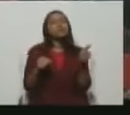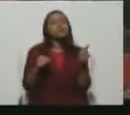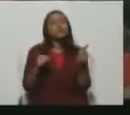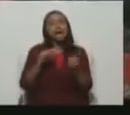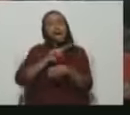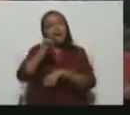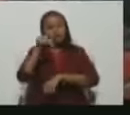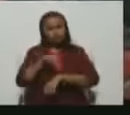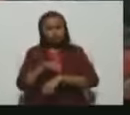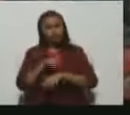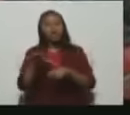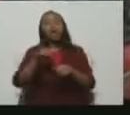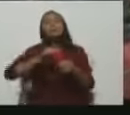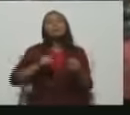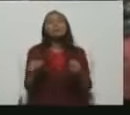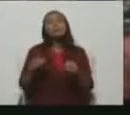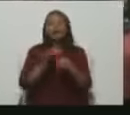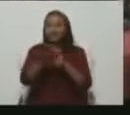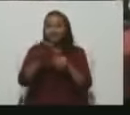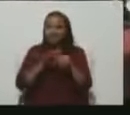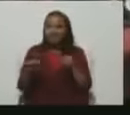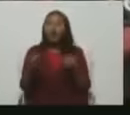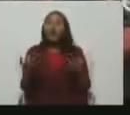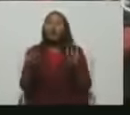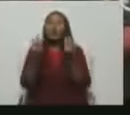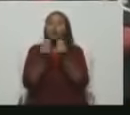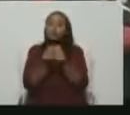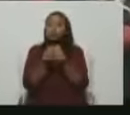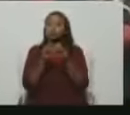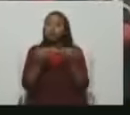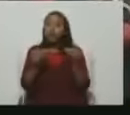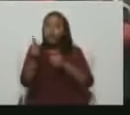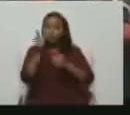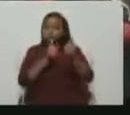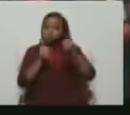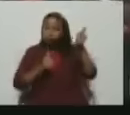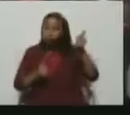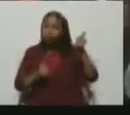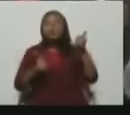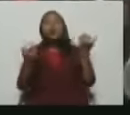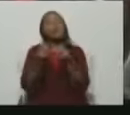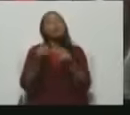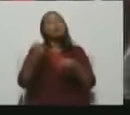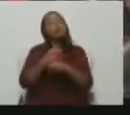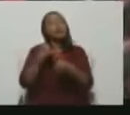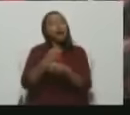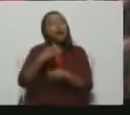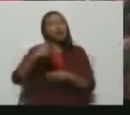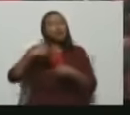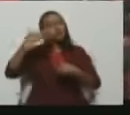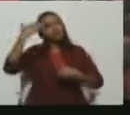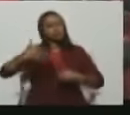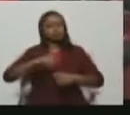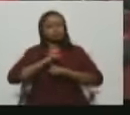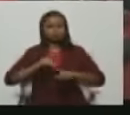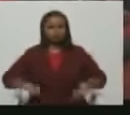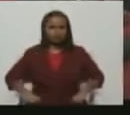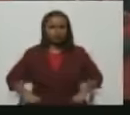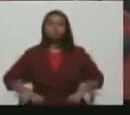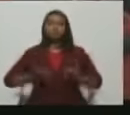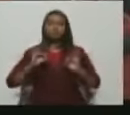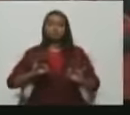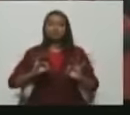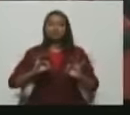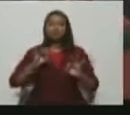estatales municipales priorizadas con oficiales que van a estar allí de nuestra Fuerza Armada Nacional Bolivariana, y también un gran plan de